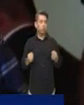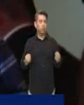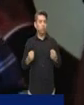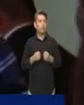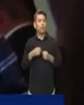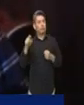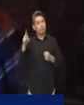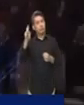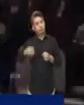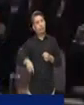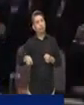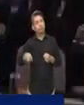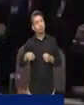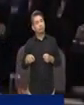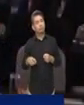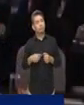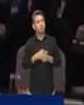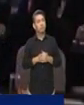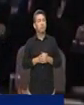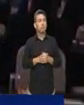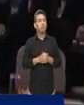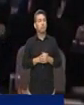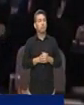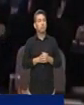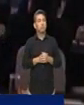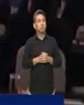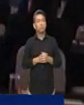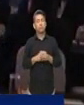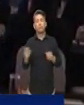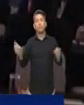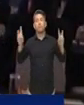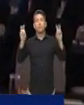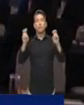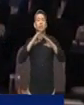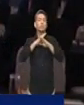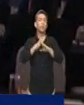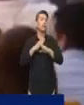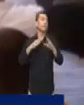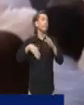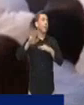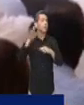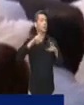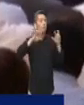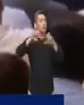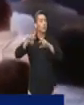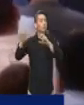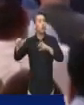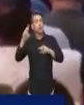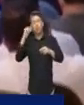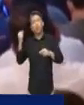mucho. En temas de seguridad, ¿cuál es la situación en este momento? Por el tema fronterizo.